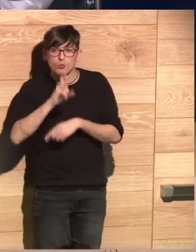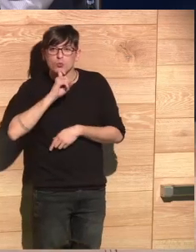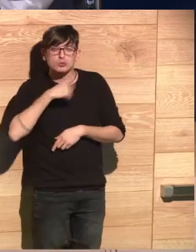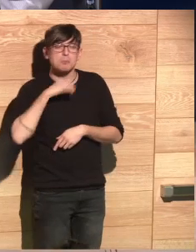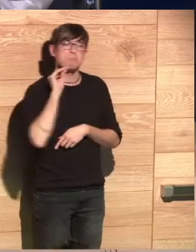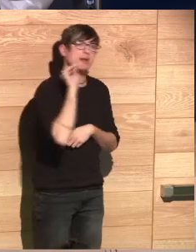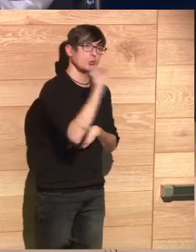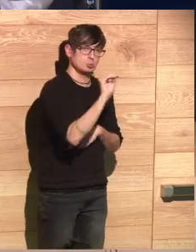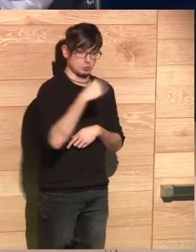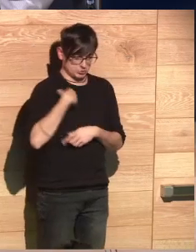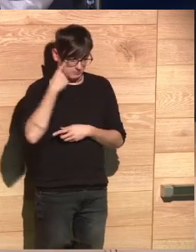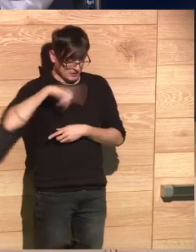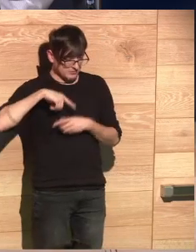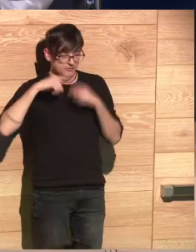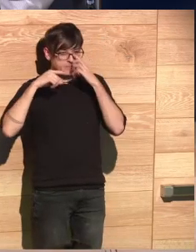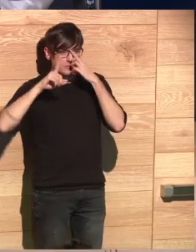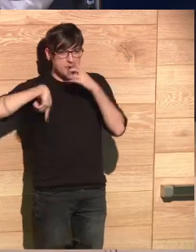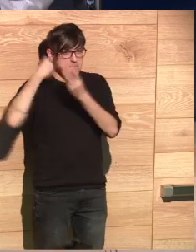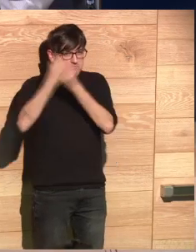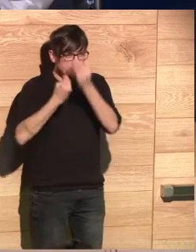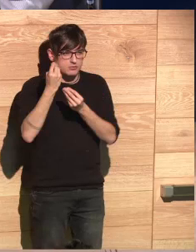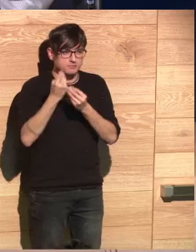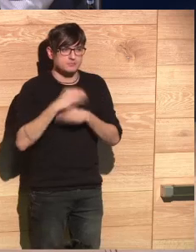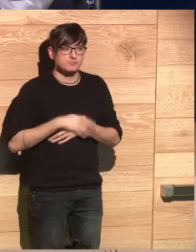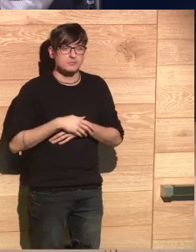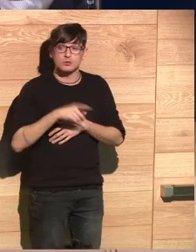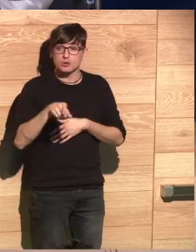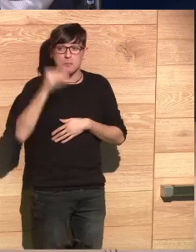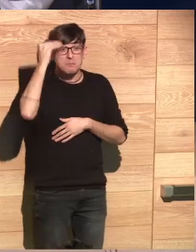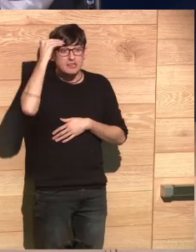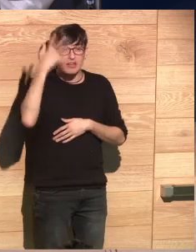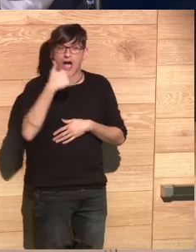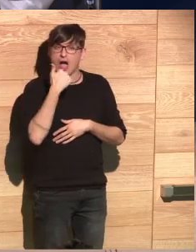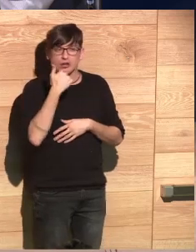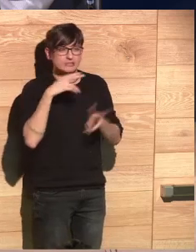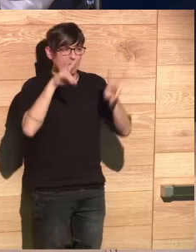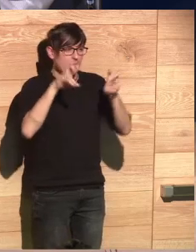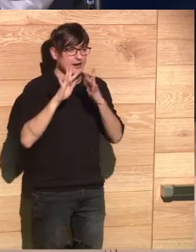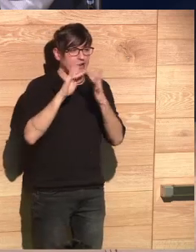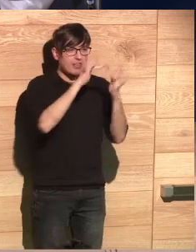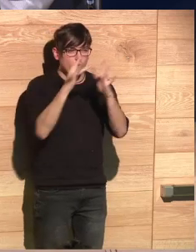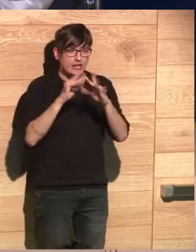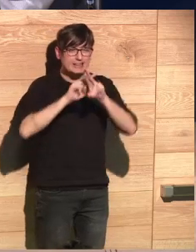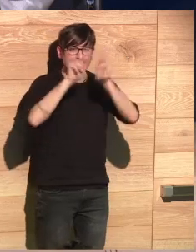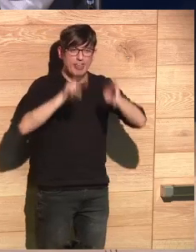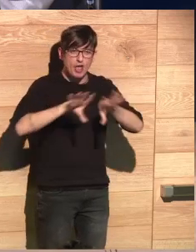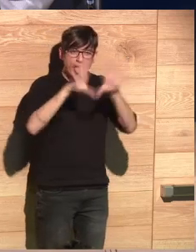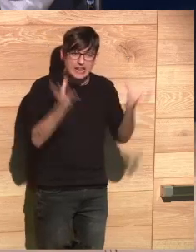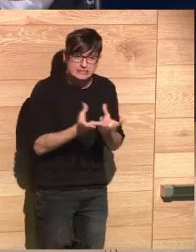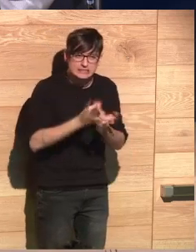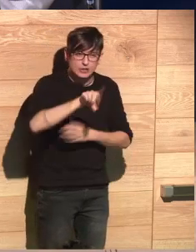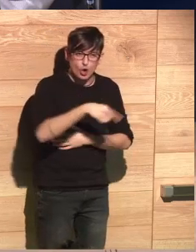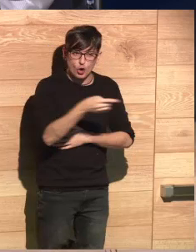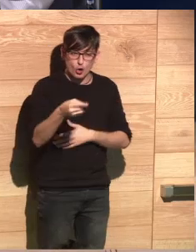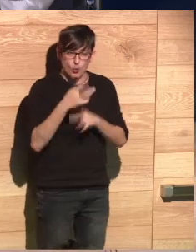pregunto, si creéis que esto es, voy a barrer un poquito para casa, un asunto de relaciones internacionales. Si los